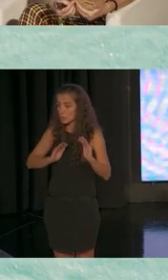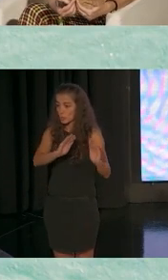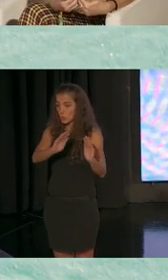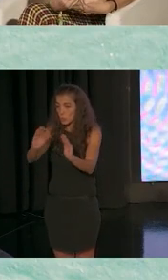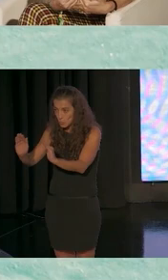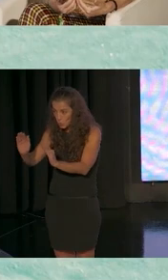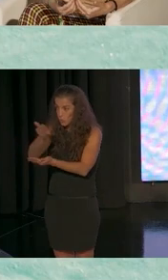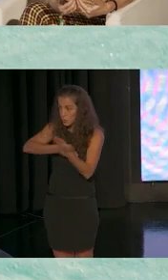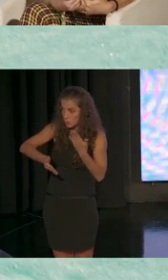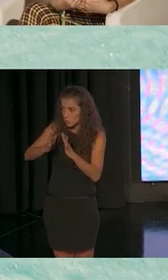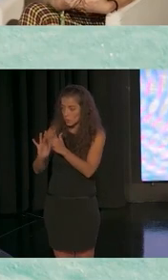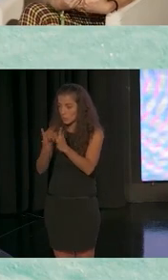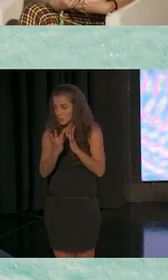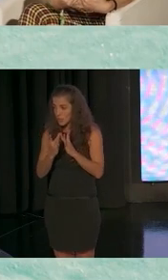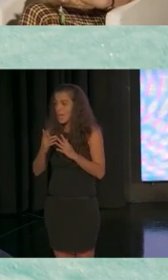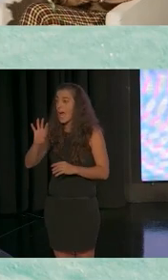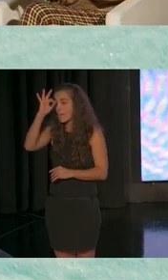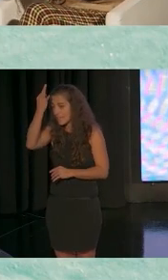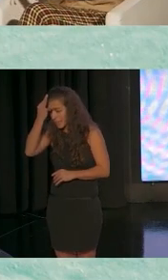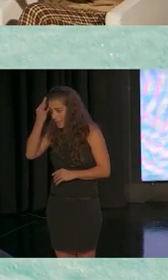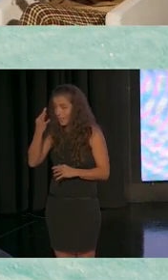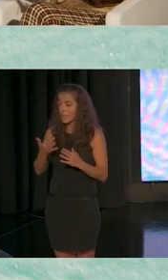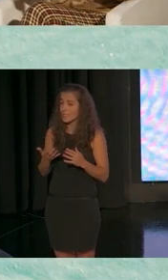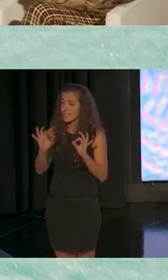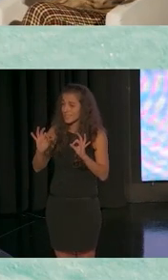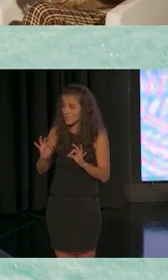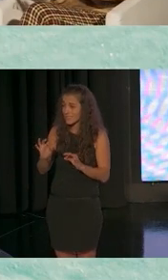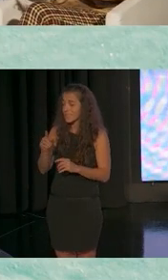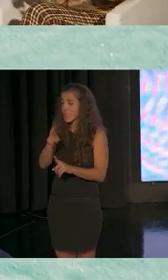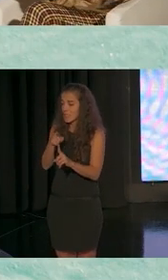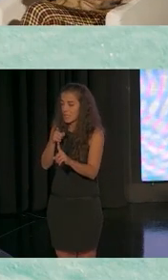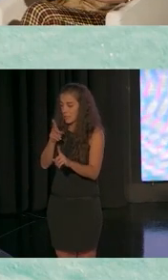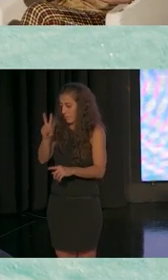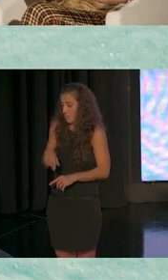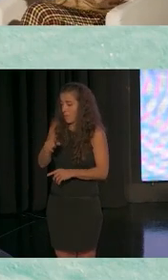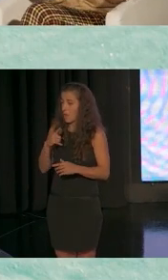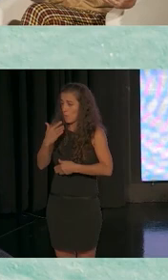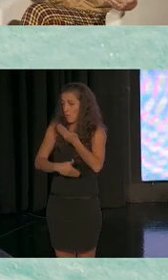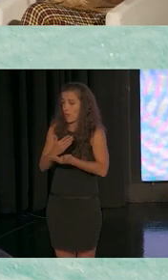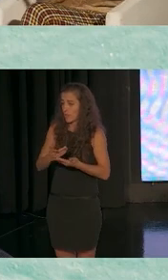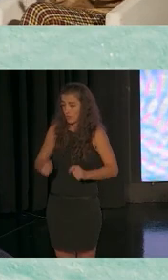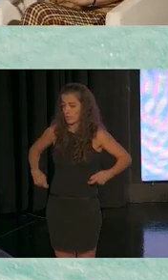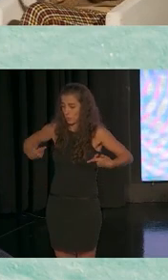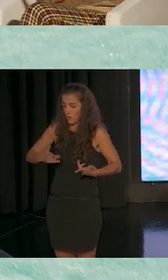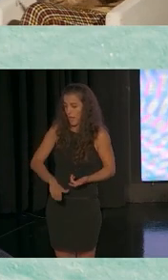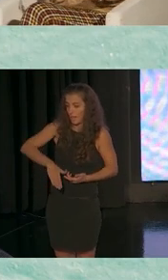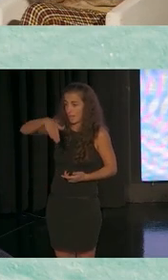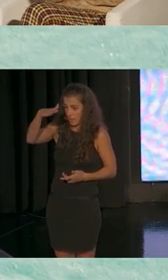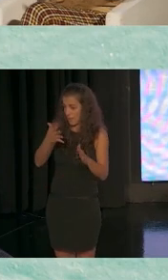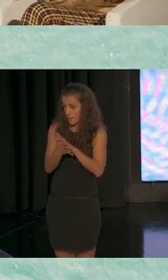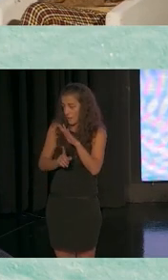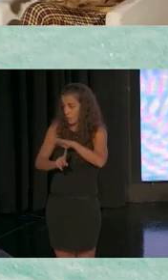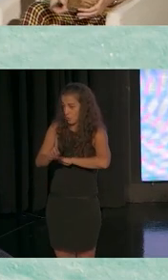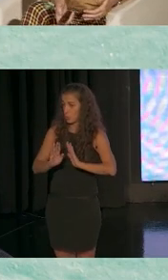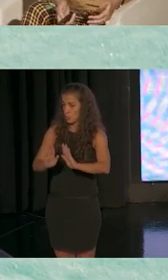capacidades de habilidades que forman parte de ese proceso natural de lo que es crecer de lo que es desarrollarse